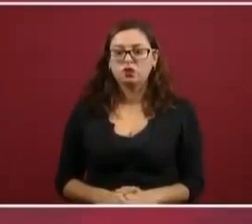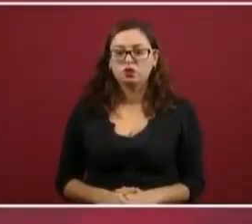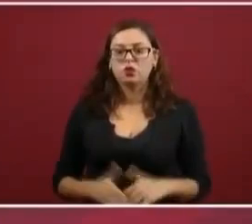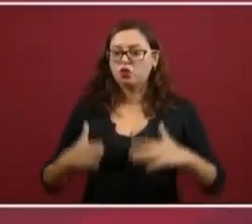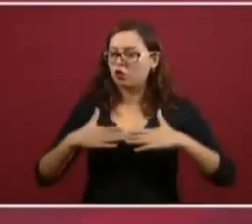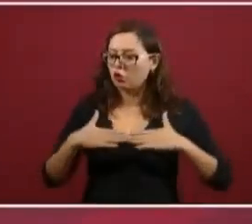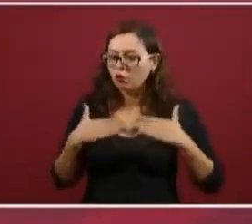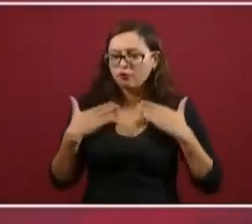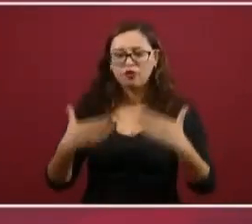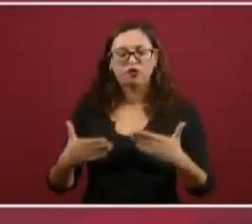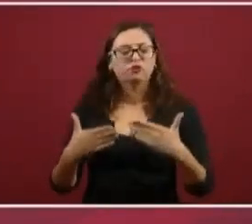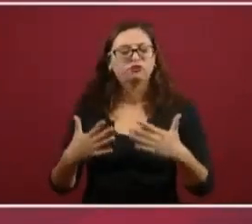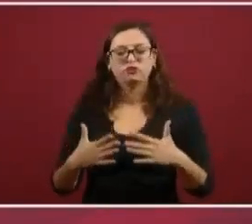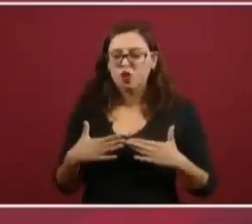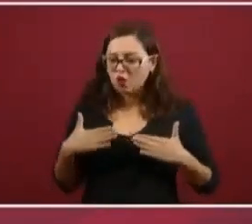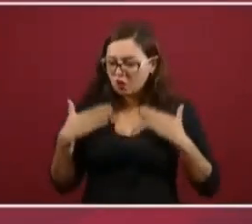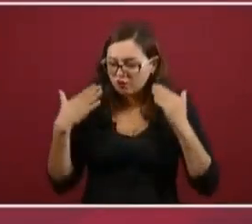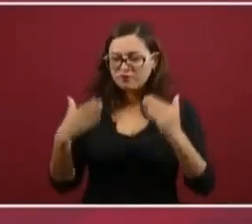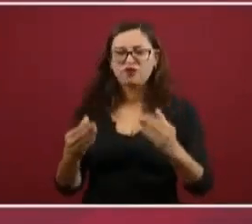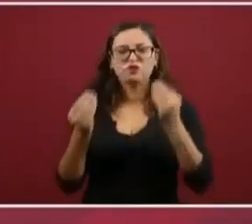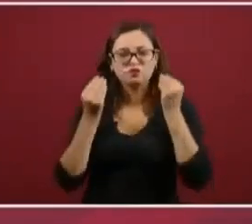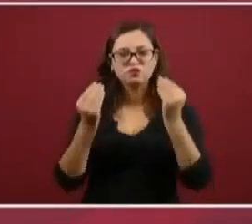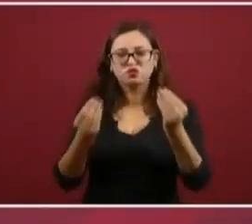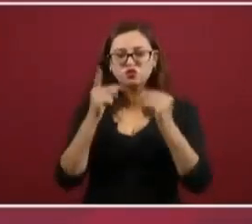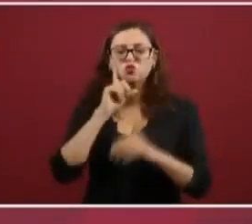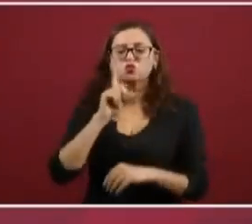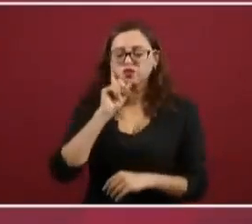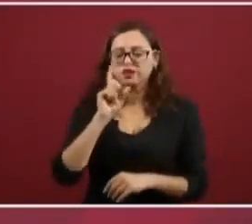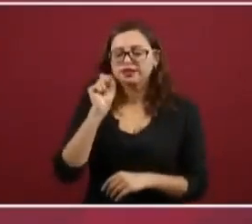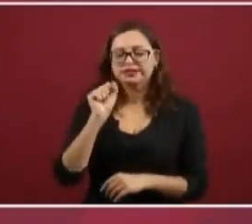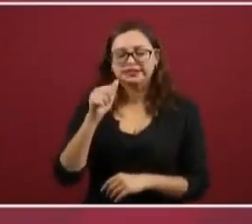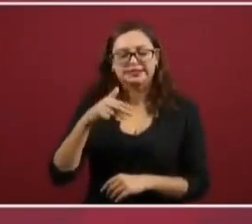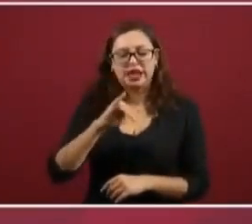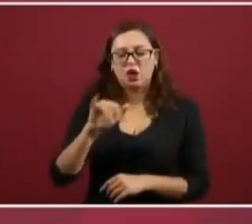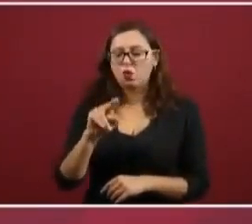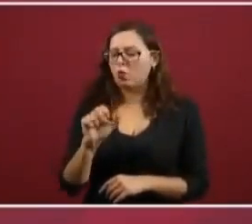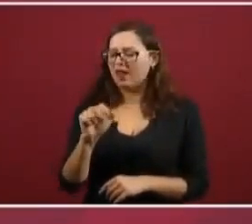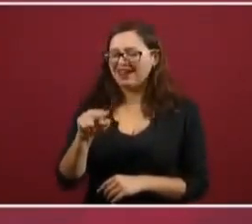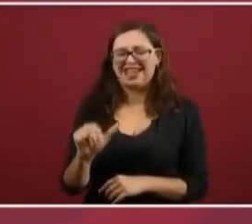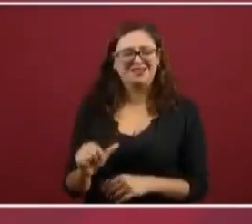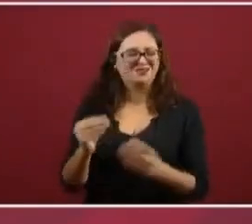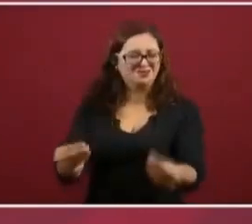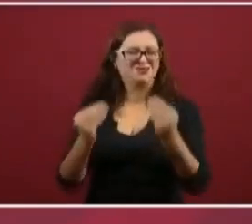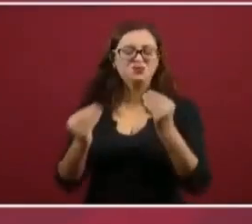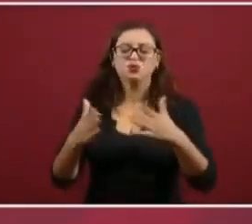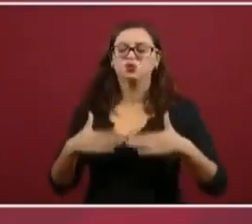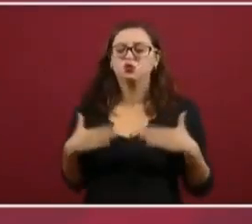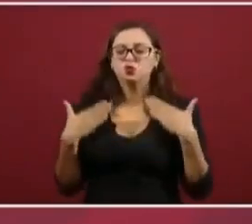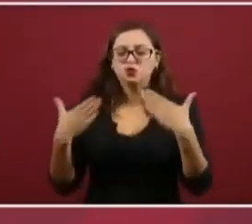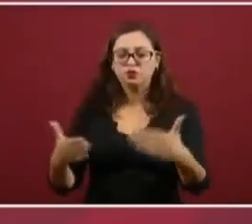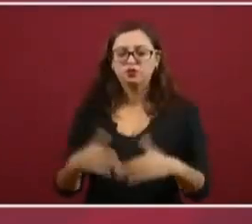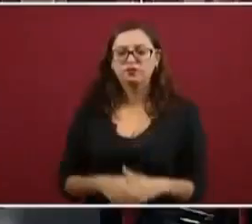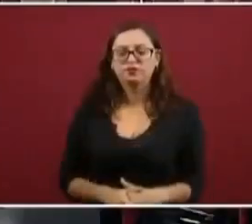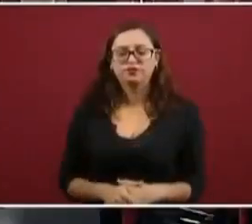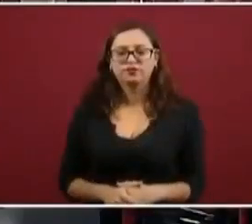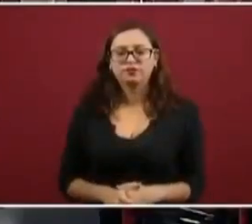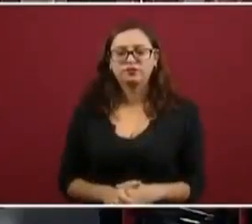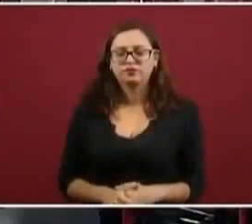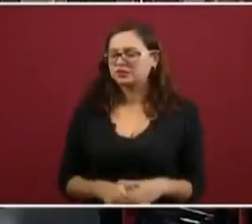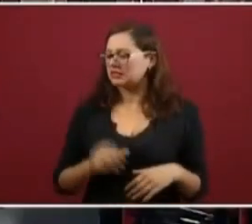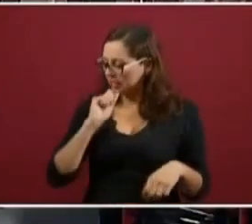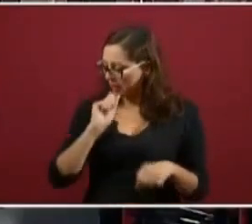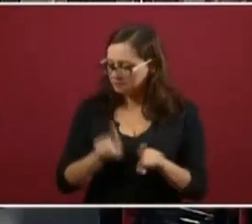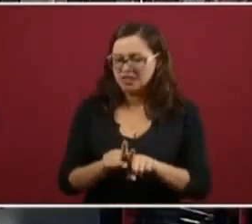en eh San Juana muchísimo y en la clase trabajadora también